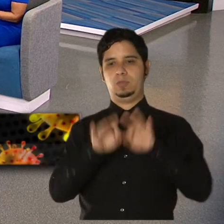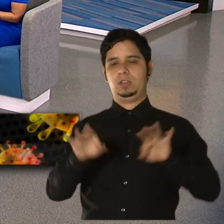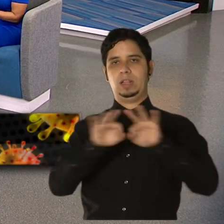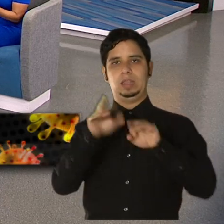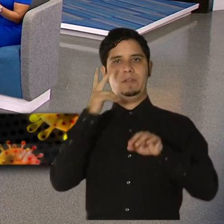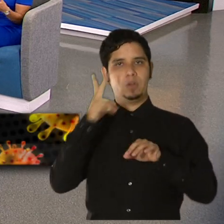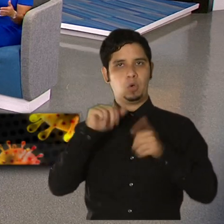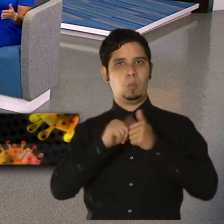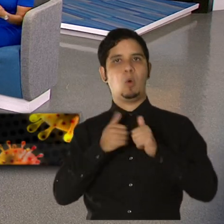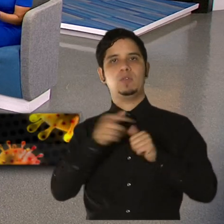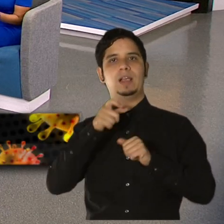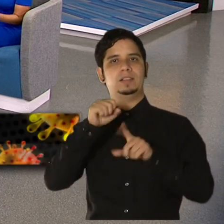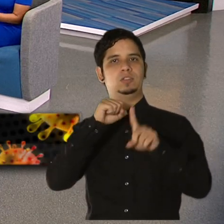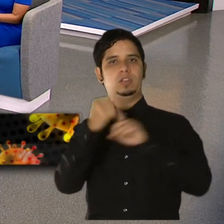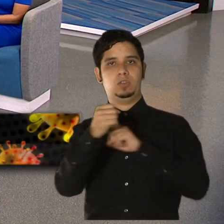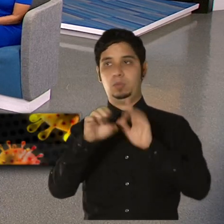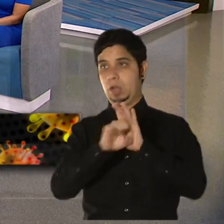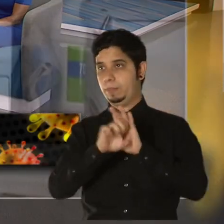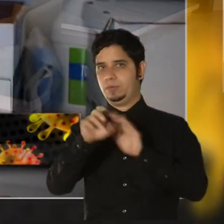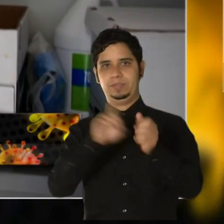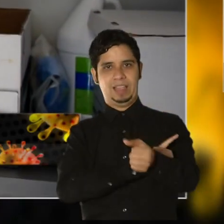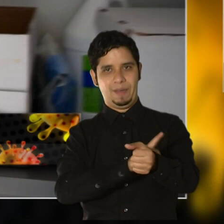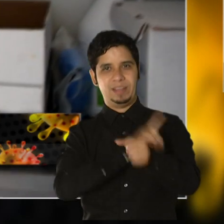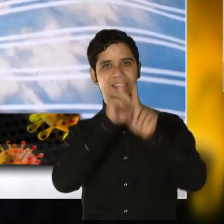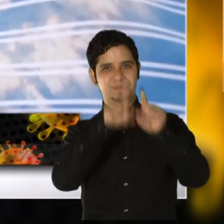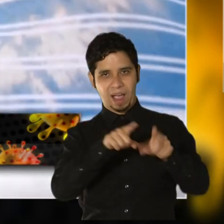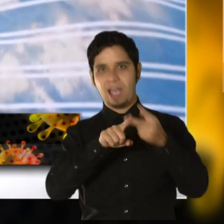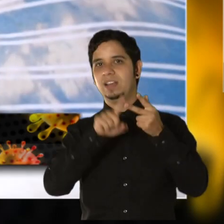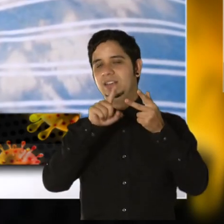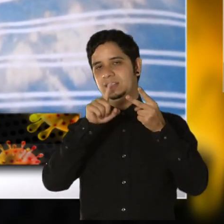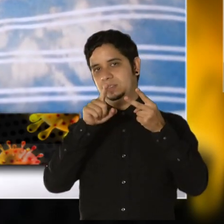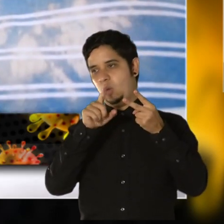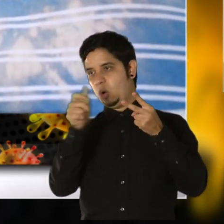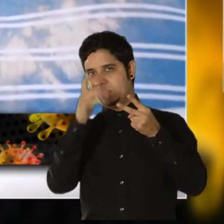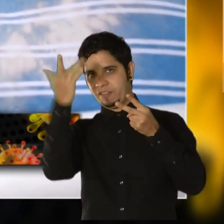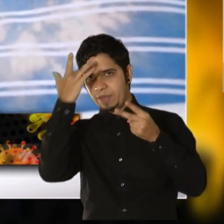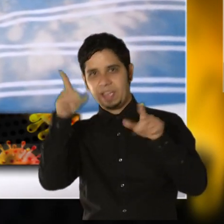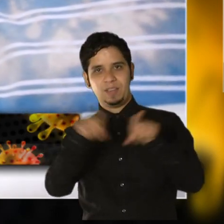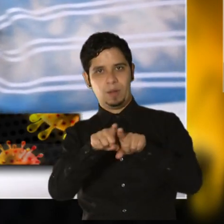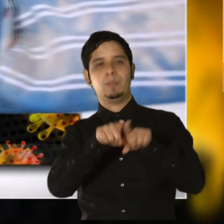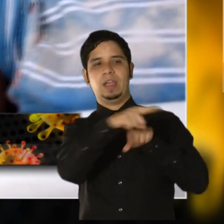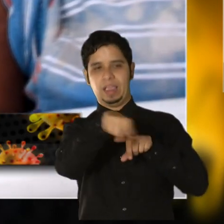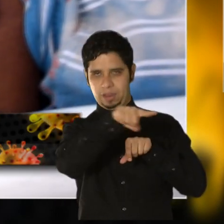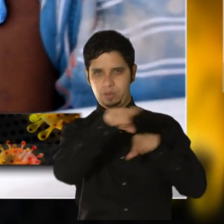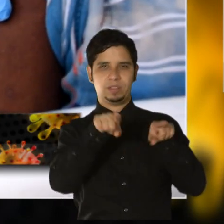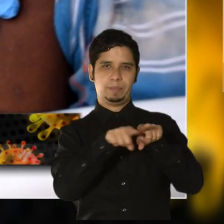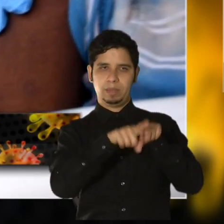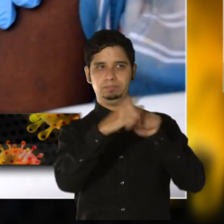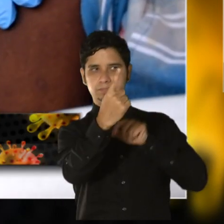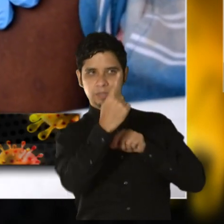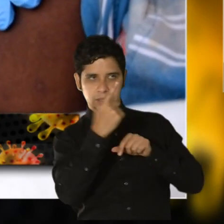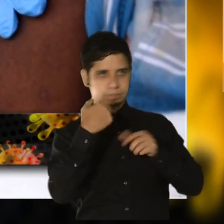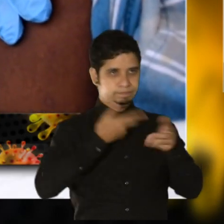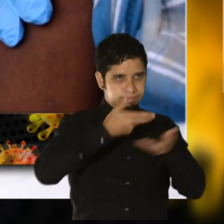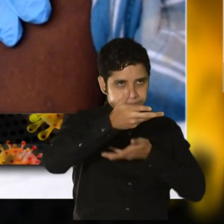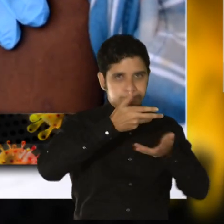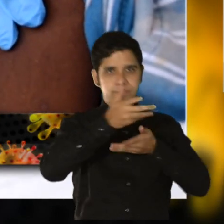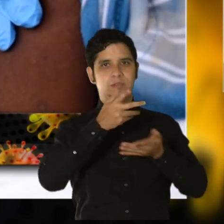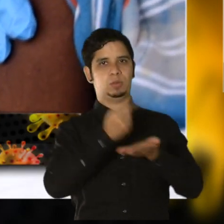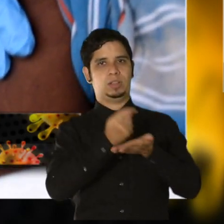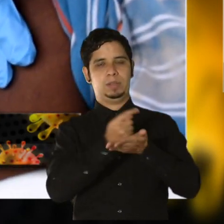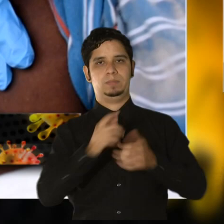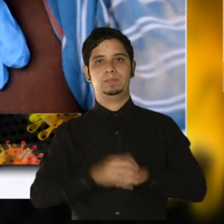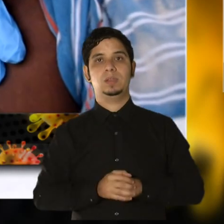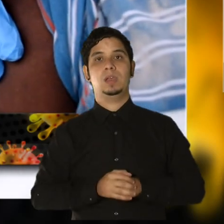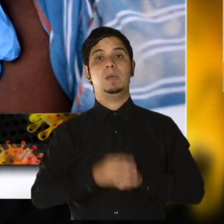trata el diabetes, que de mantenimiento, etcétera. Ustedes obviamente se han afectado por la pandemia. Me dicen que estaban en el hospital de